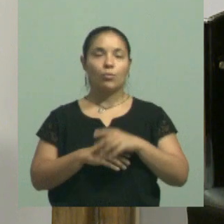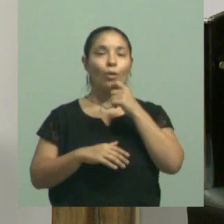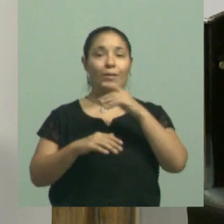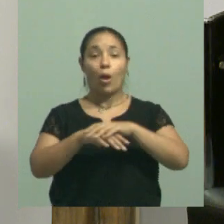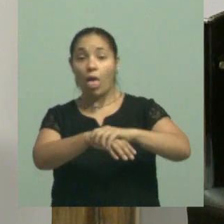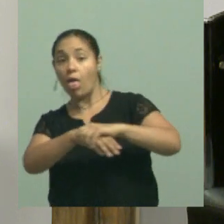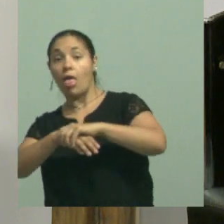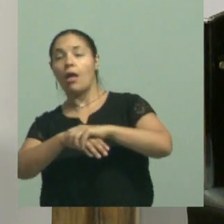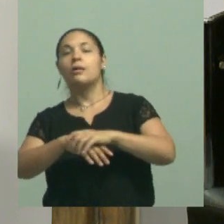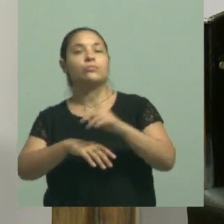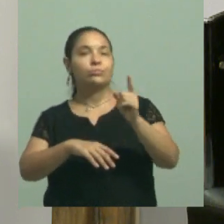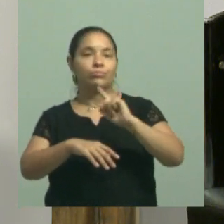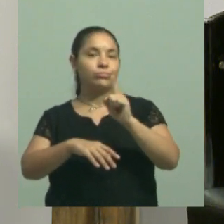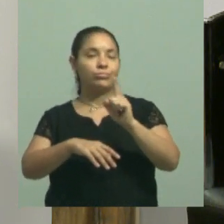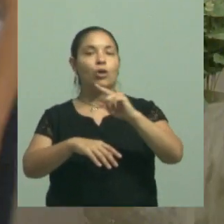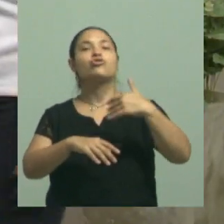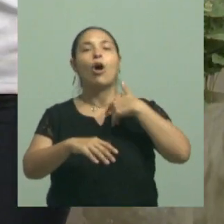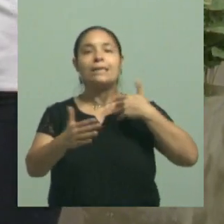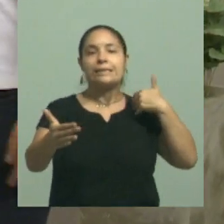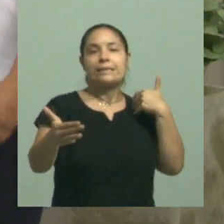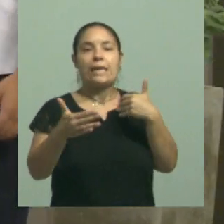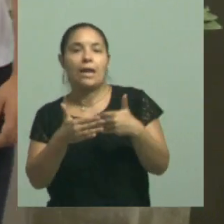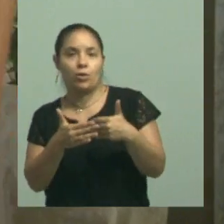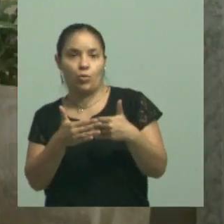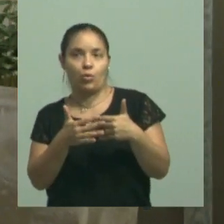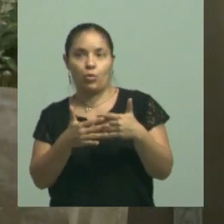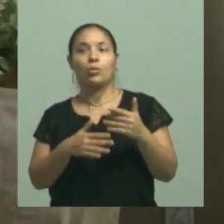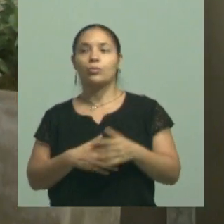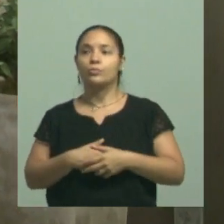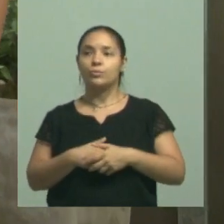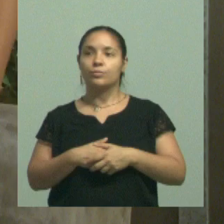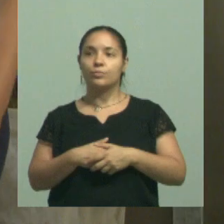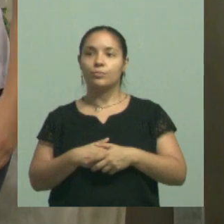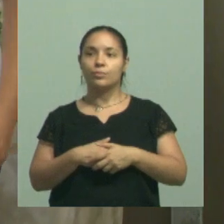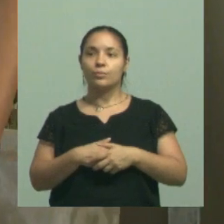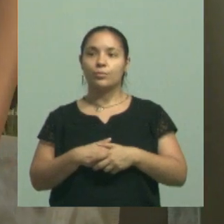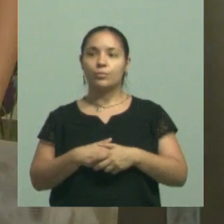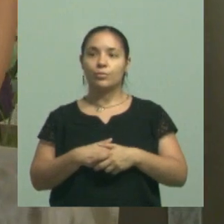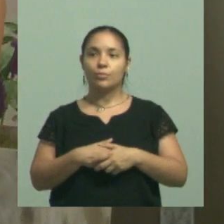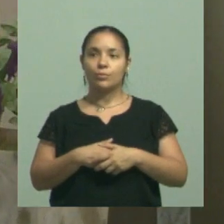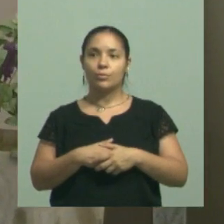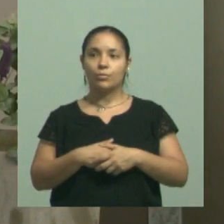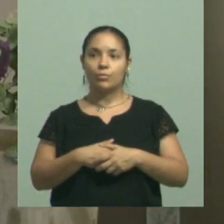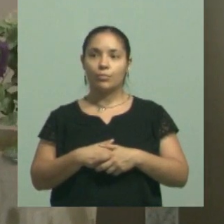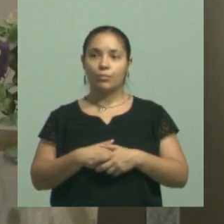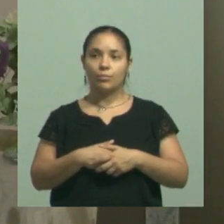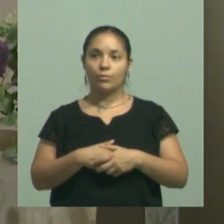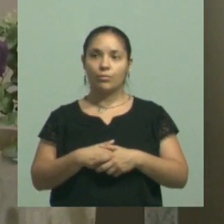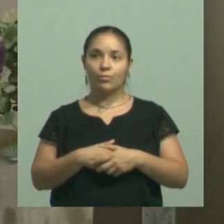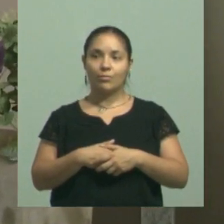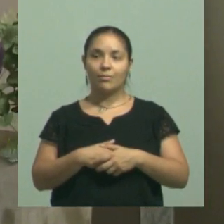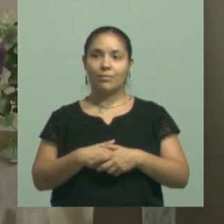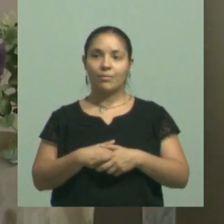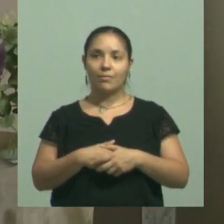hacemos nunca, claro. Querer acercarnos. Lo que yo hago, me acerco y mi mano tiene que salir por donde ella tiene menos dedos.